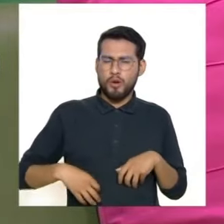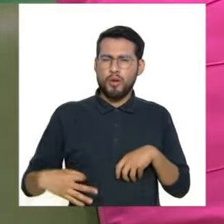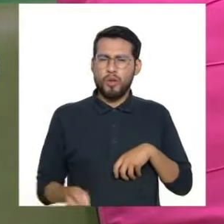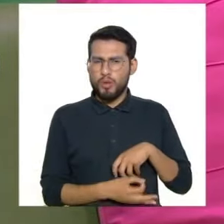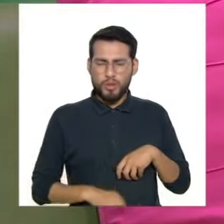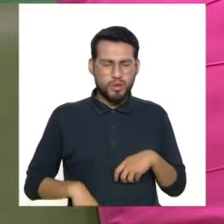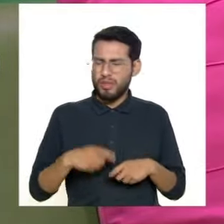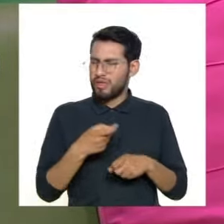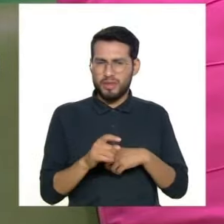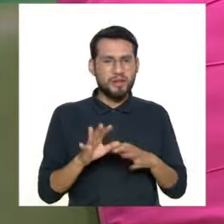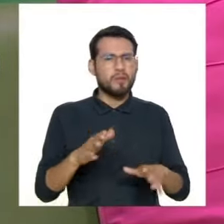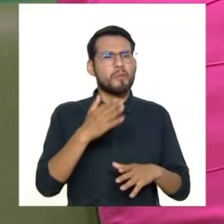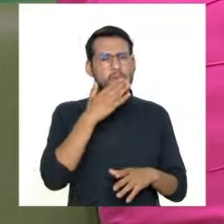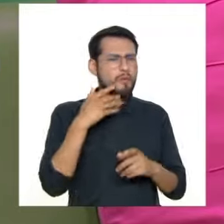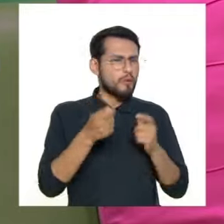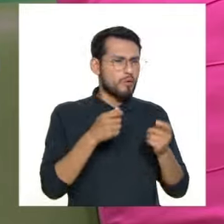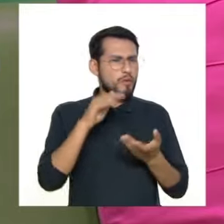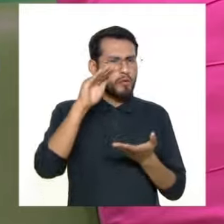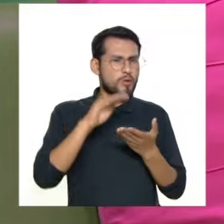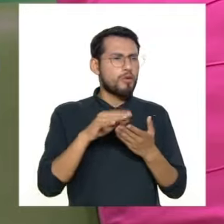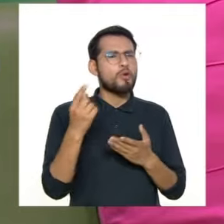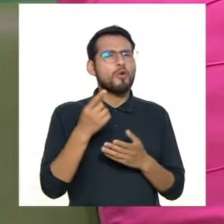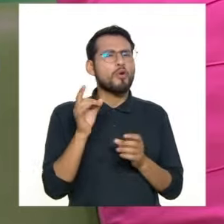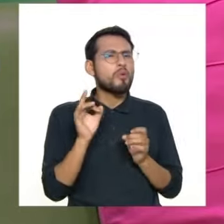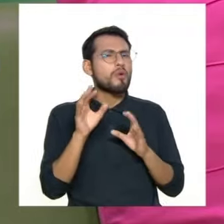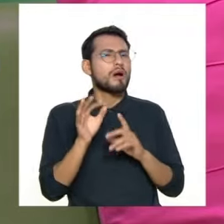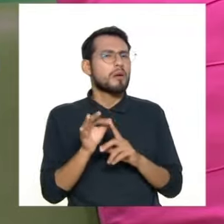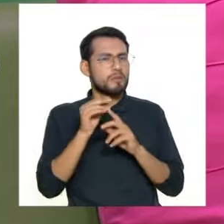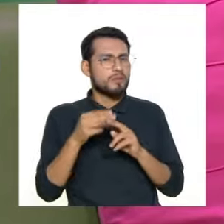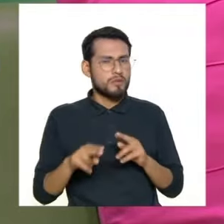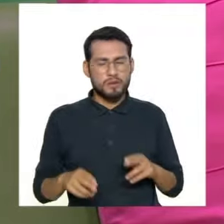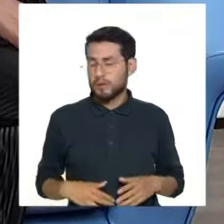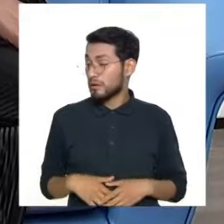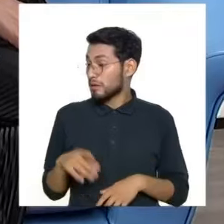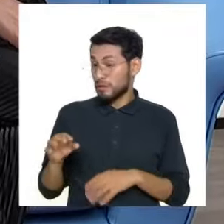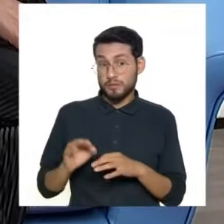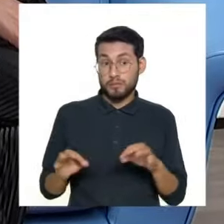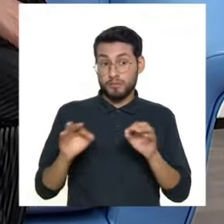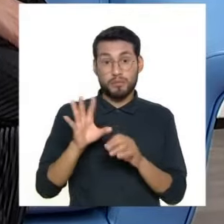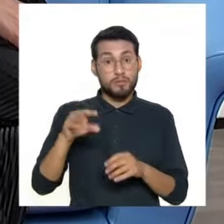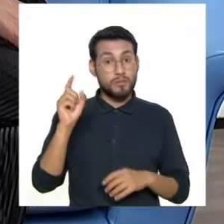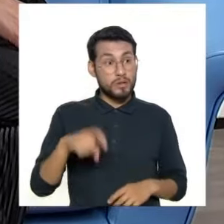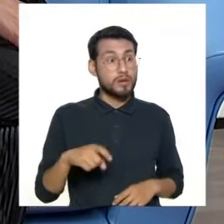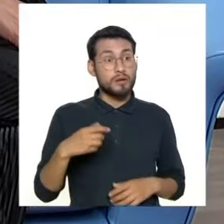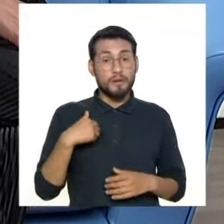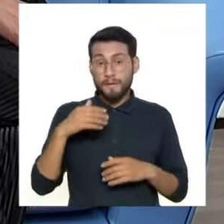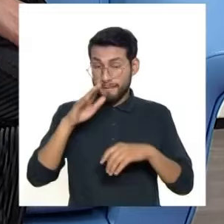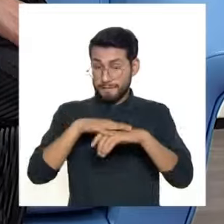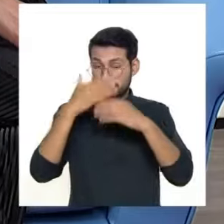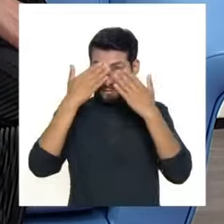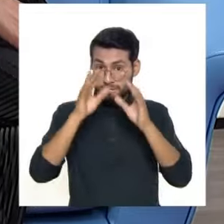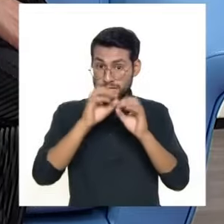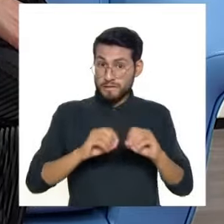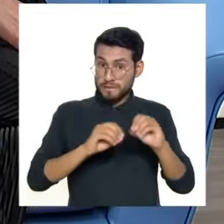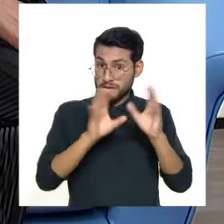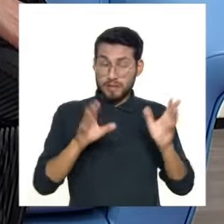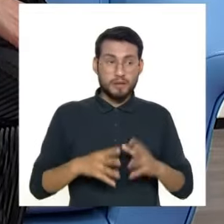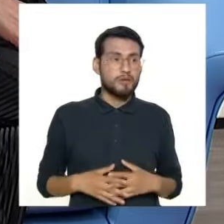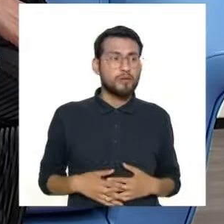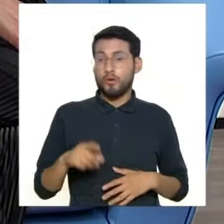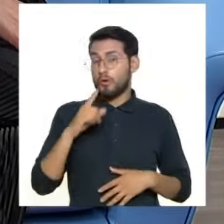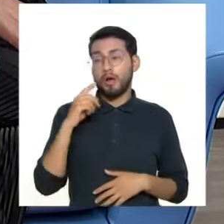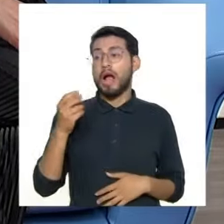moderación y reservar solamente para vacaciones especiales Eso me parece muy importante porque nosotros necesitamos tener mensajes claros Oye no es que digamos